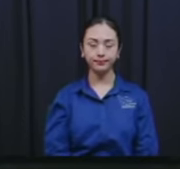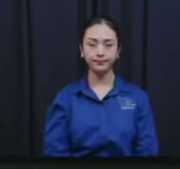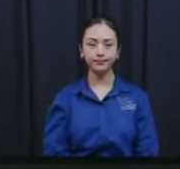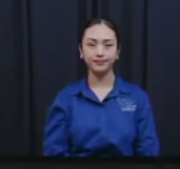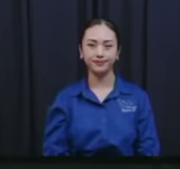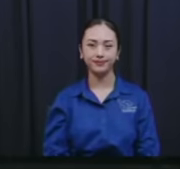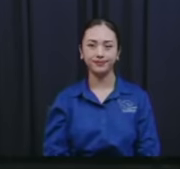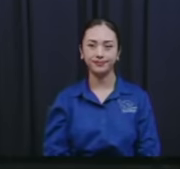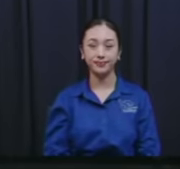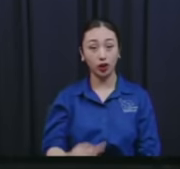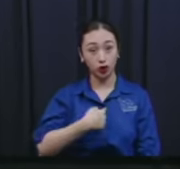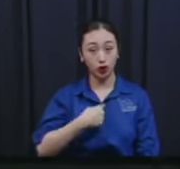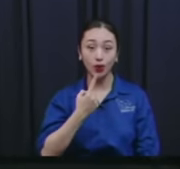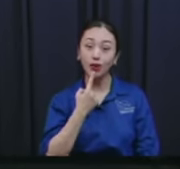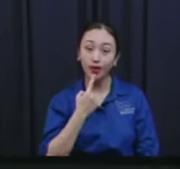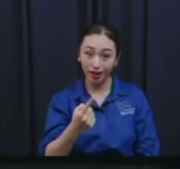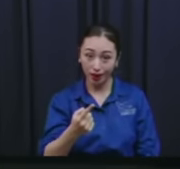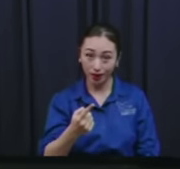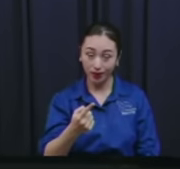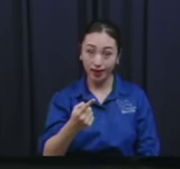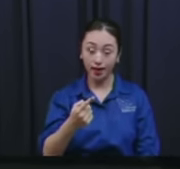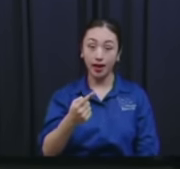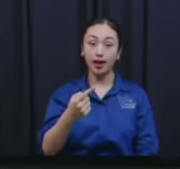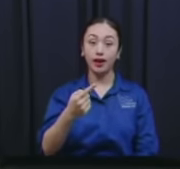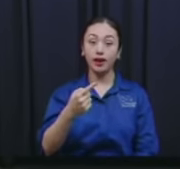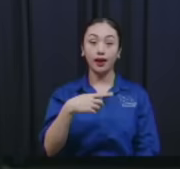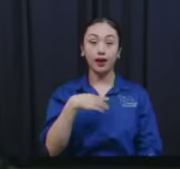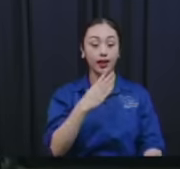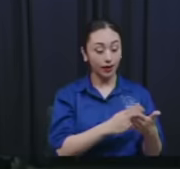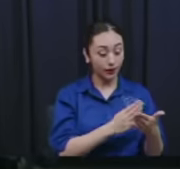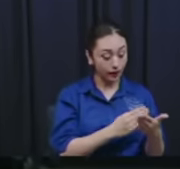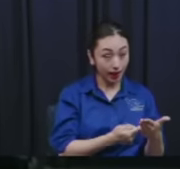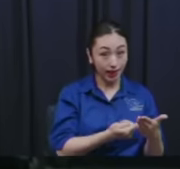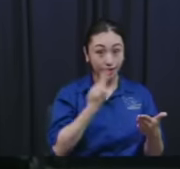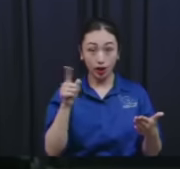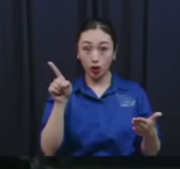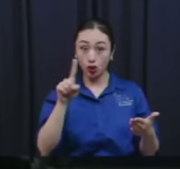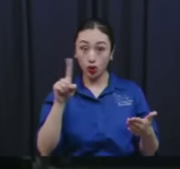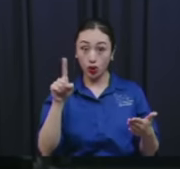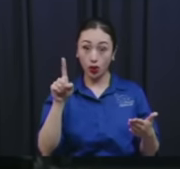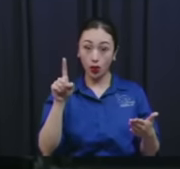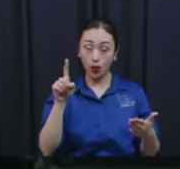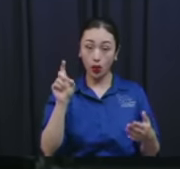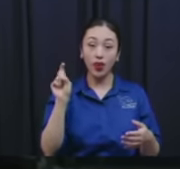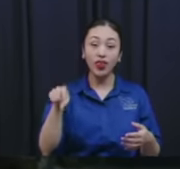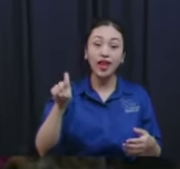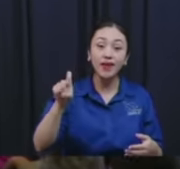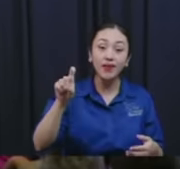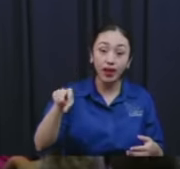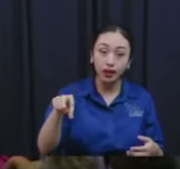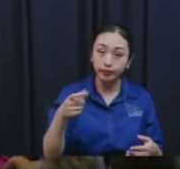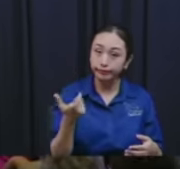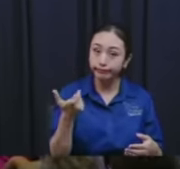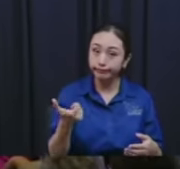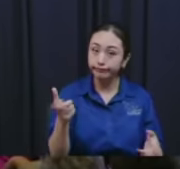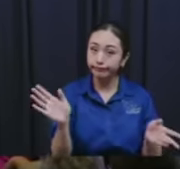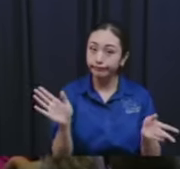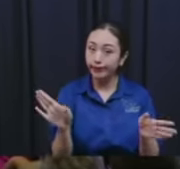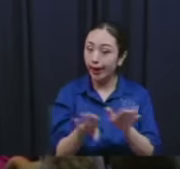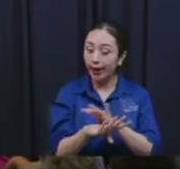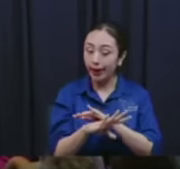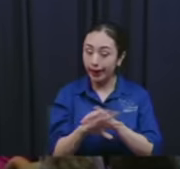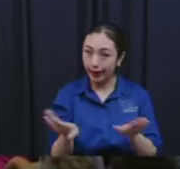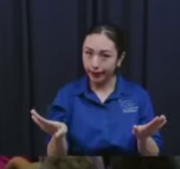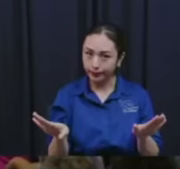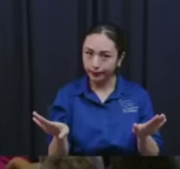le digo a los hermanos la Biblia dice no debáis a nadie nada dice eso la Biblia o no Y entonces